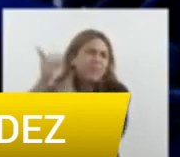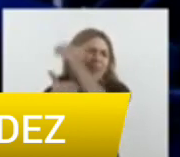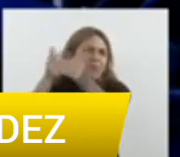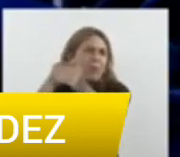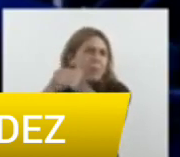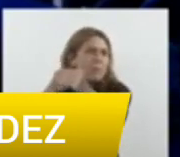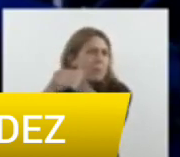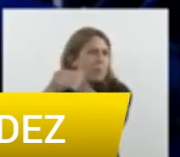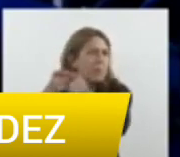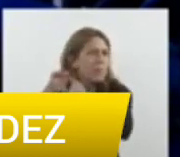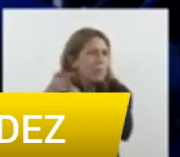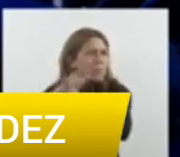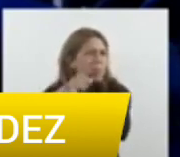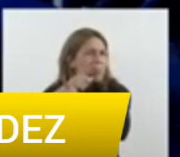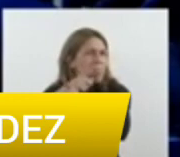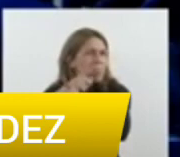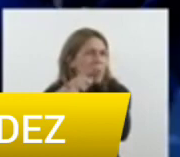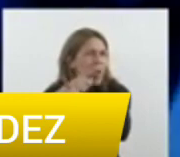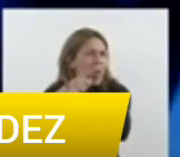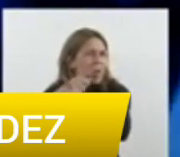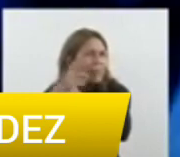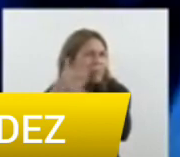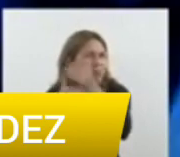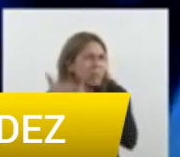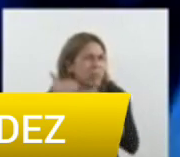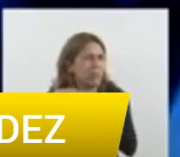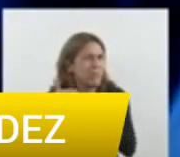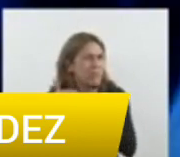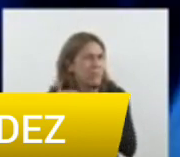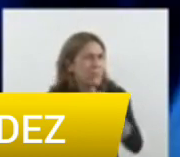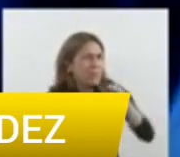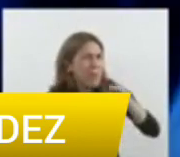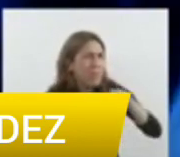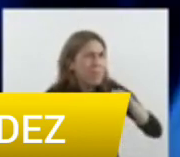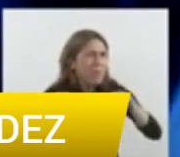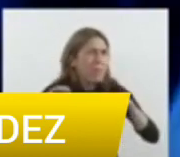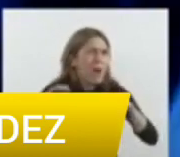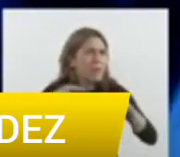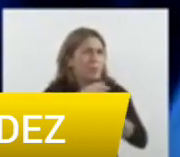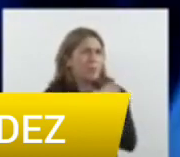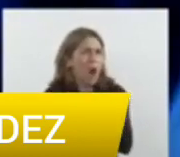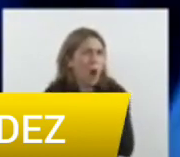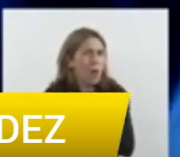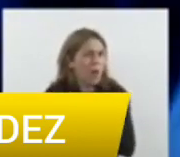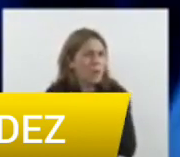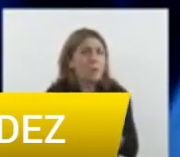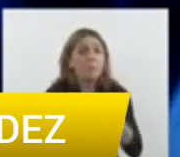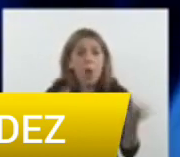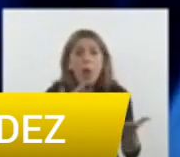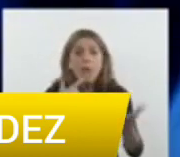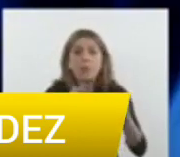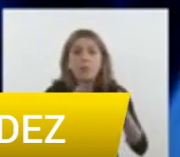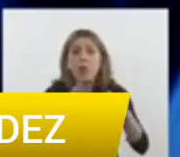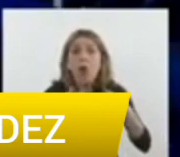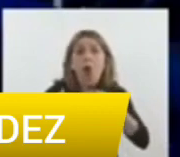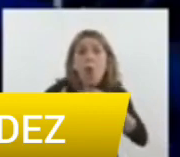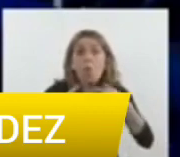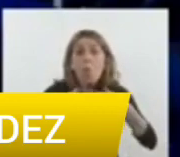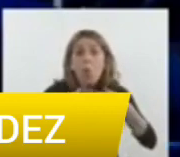se parecen más a los países pobres. Y allí la comunidad internacional debe tomar